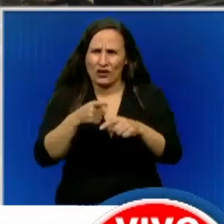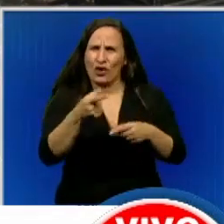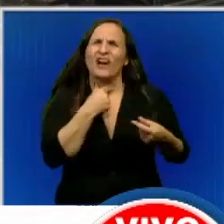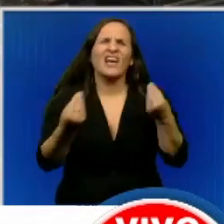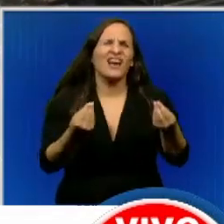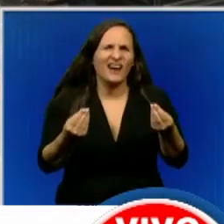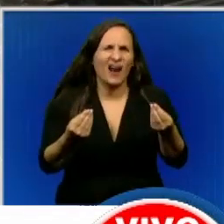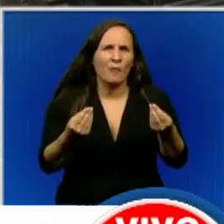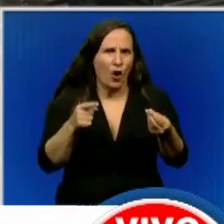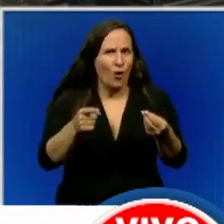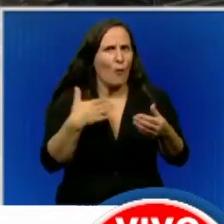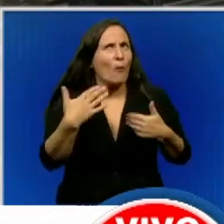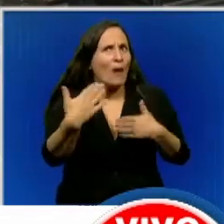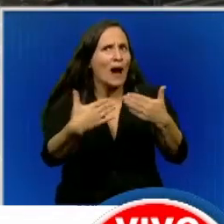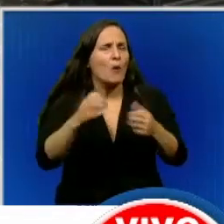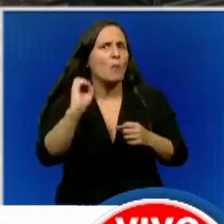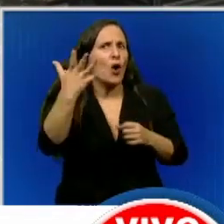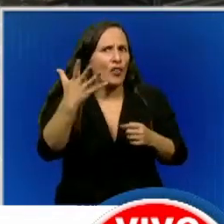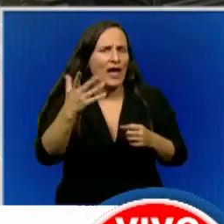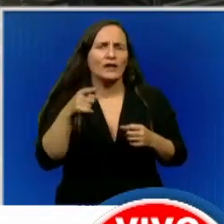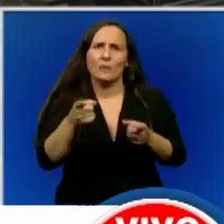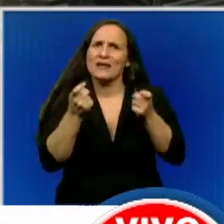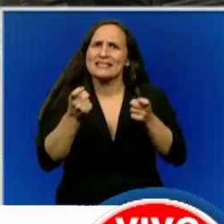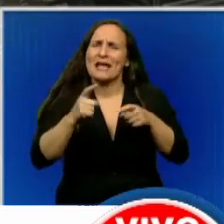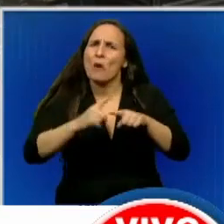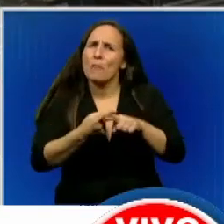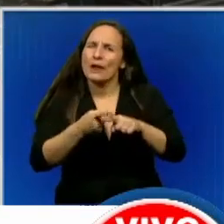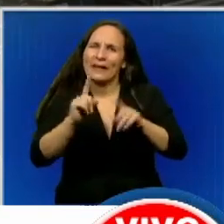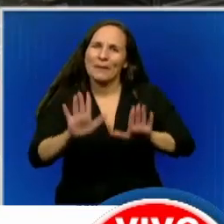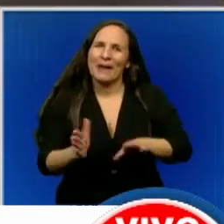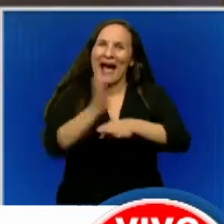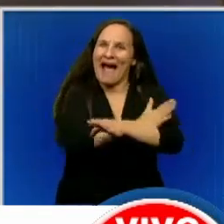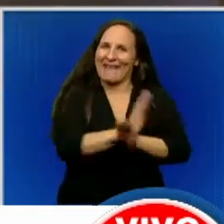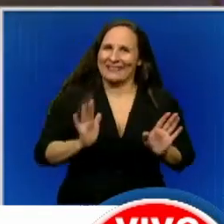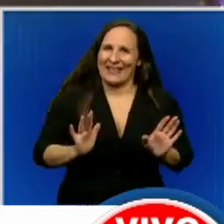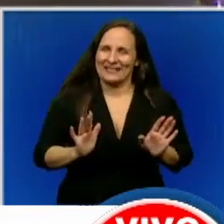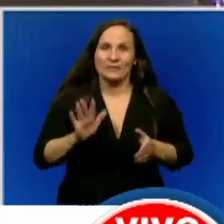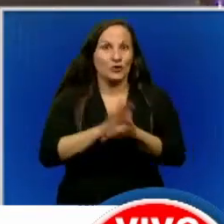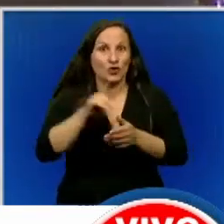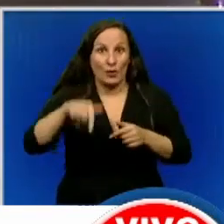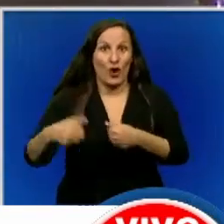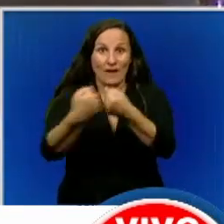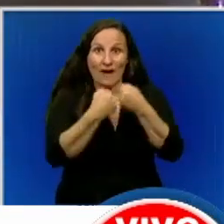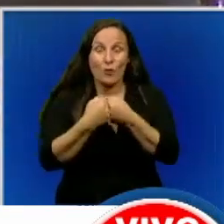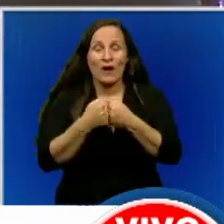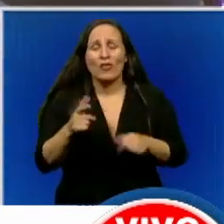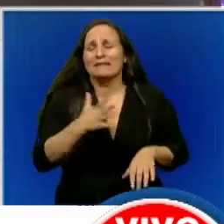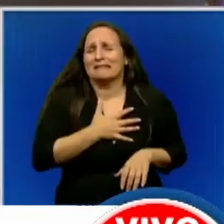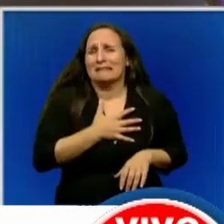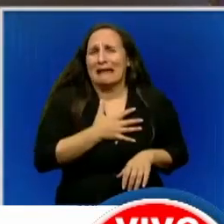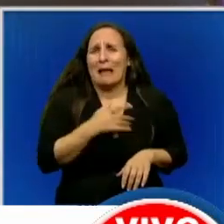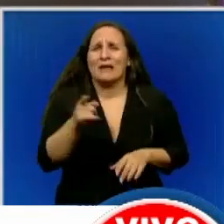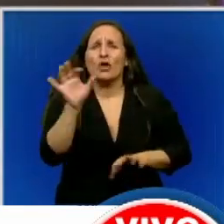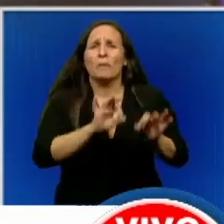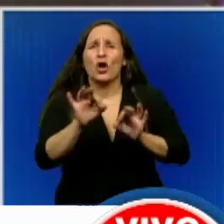instituciones modernas? Vamos por esa agenda que nos falte, pero necesitamos la política de la anticipación. Con respecto a este acuerdo, lamento que no se haya seguido ese